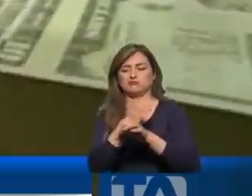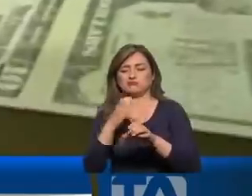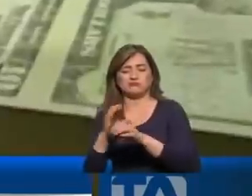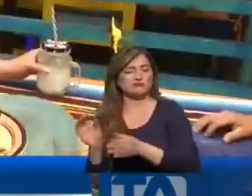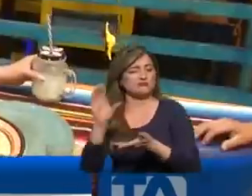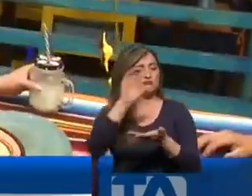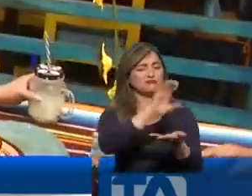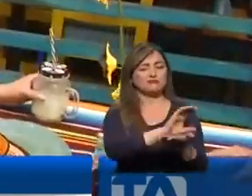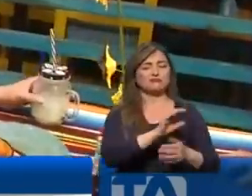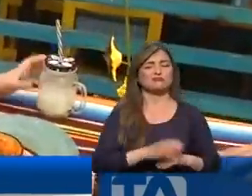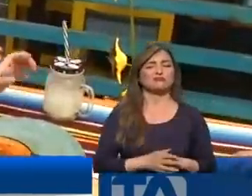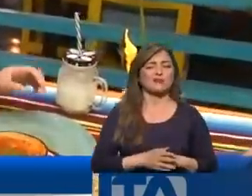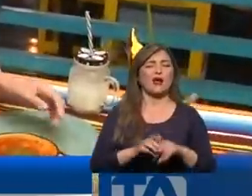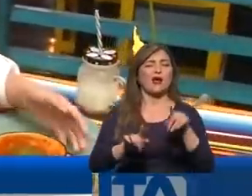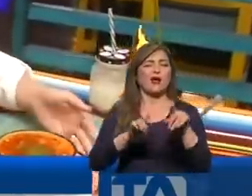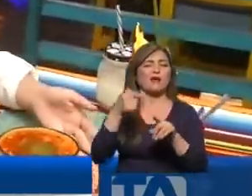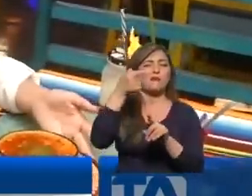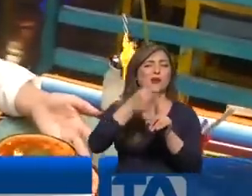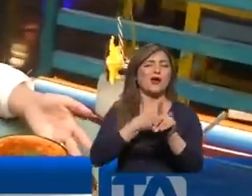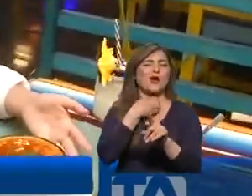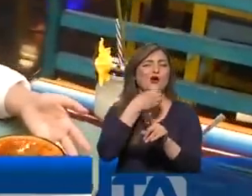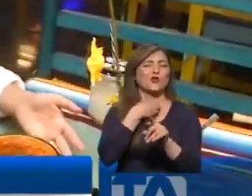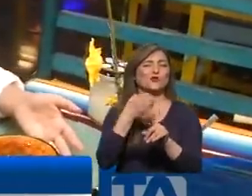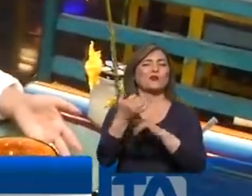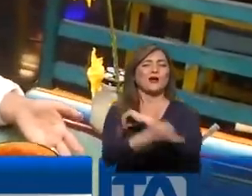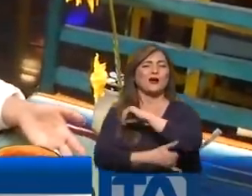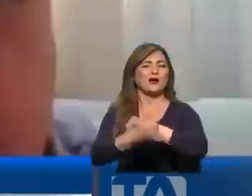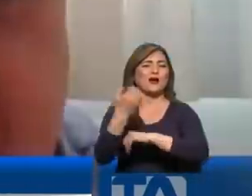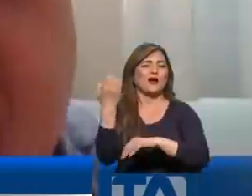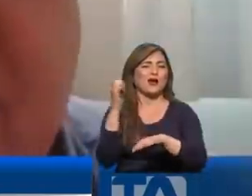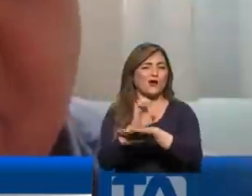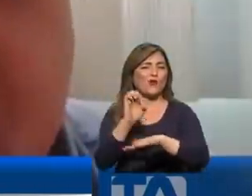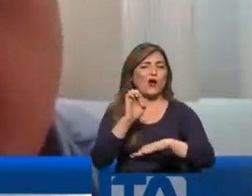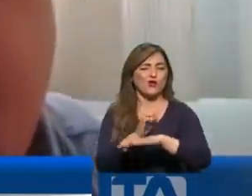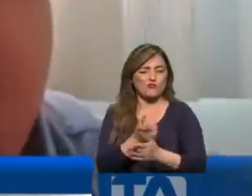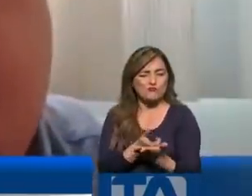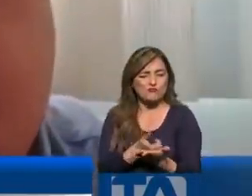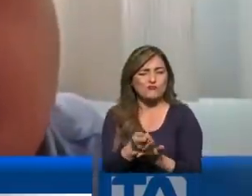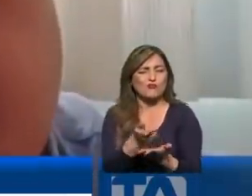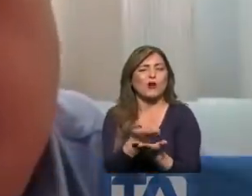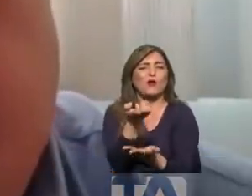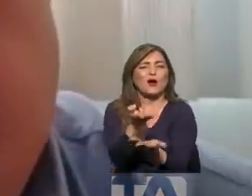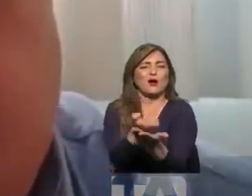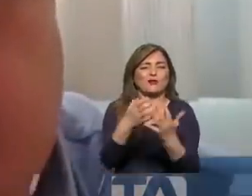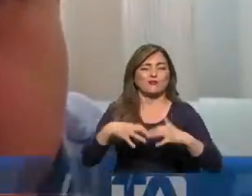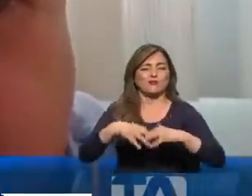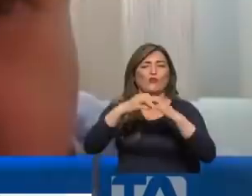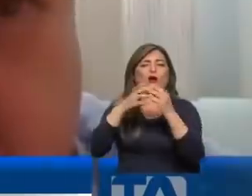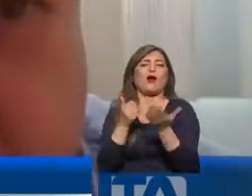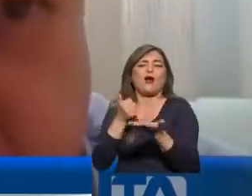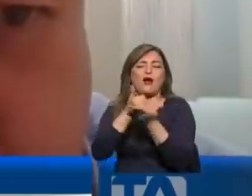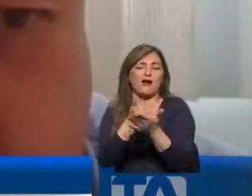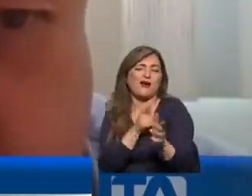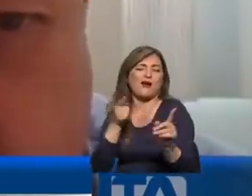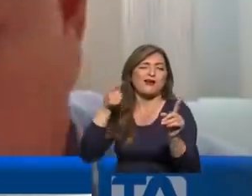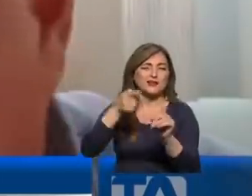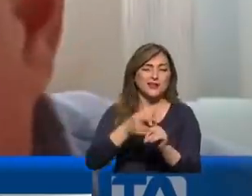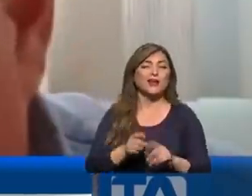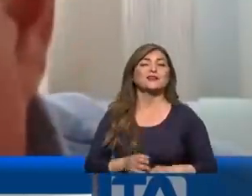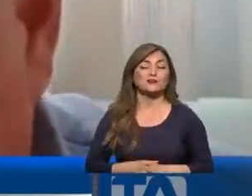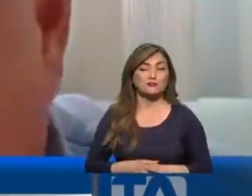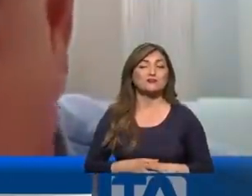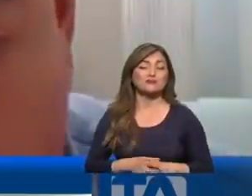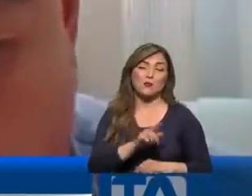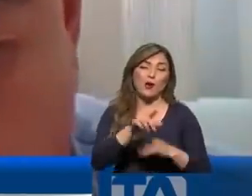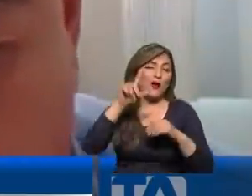países emergentes como Ecuador inyecten recursos a la economía. Se le ayuda de manera directa al fisco para que